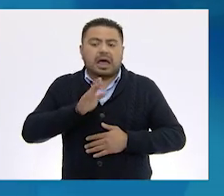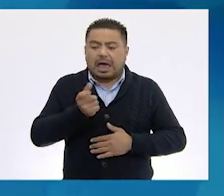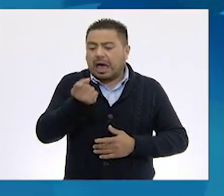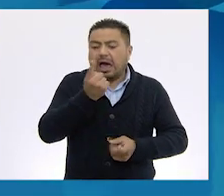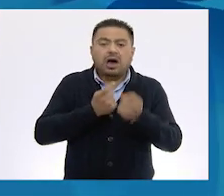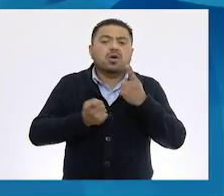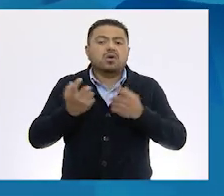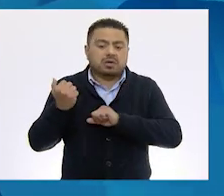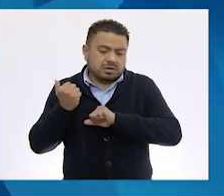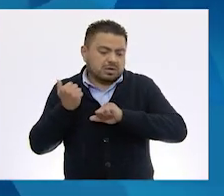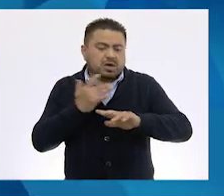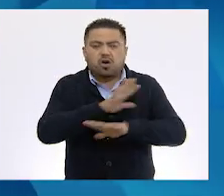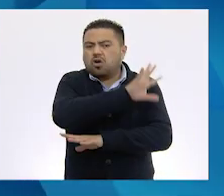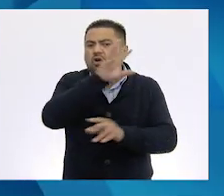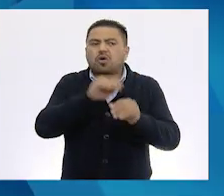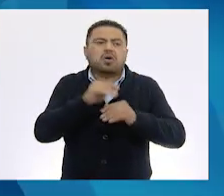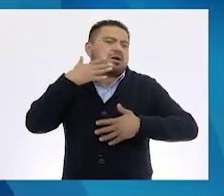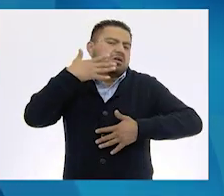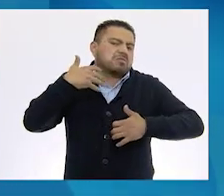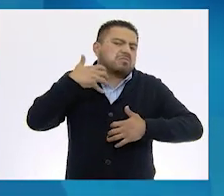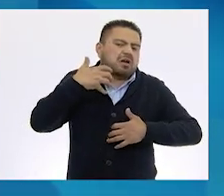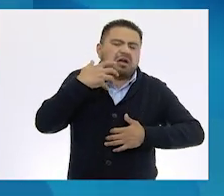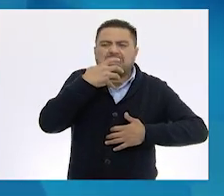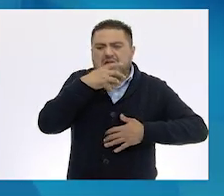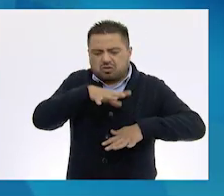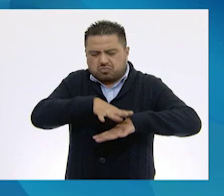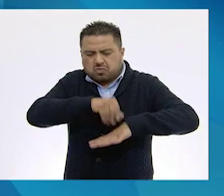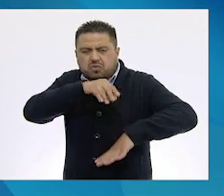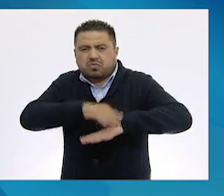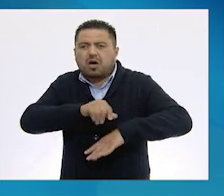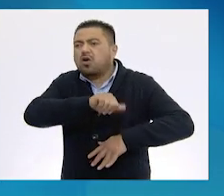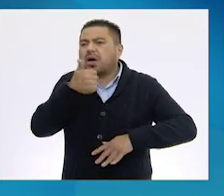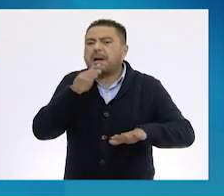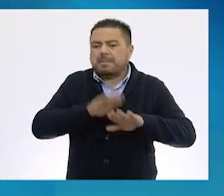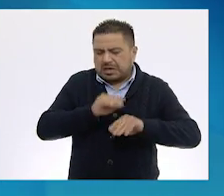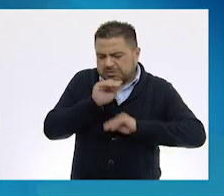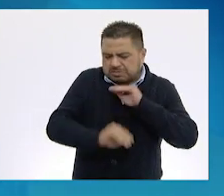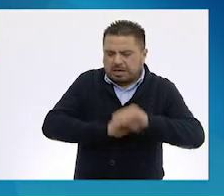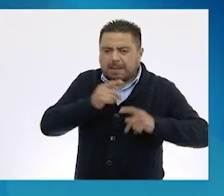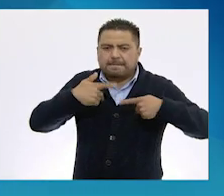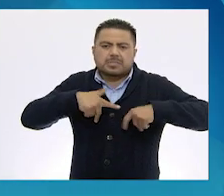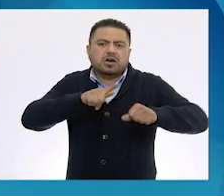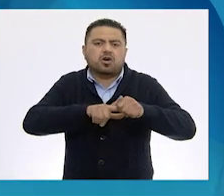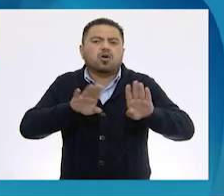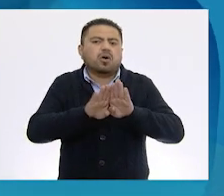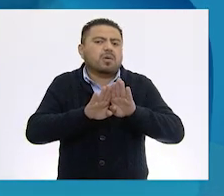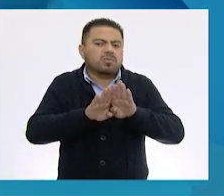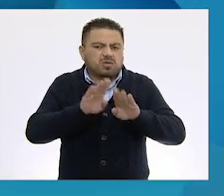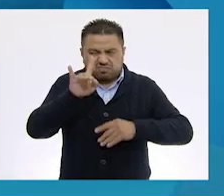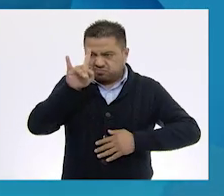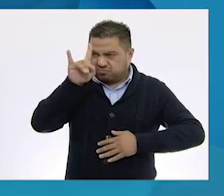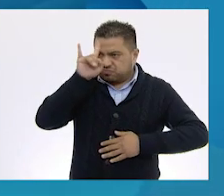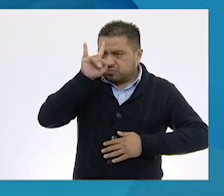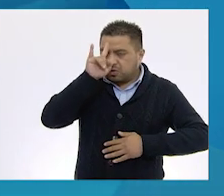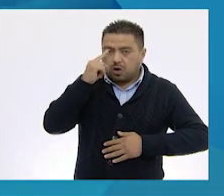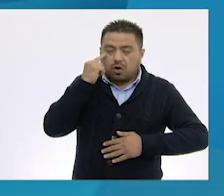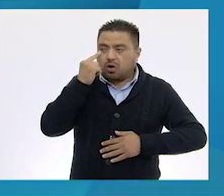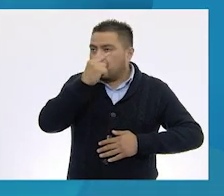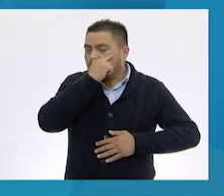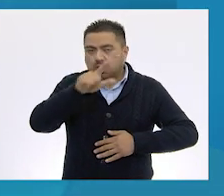Algunos ya trajeron perros de peluches y los modificaron. Otros más hicieron personajes en forma de monstruos con ojos